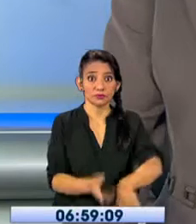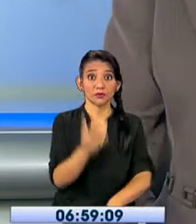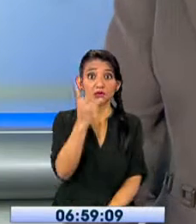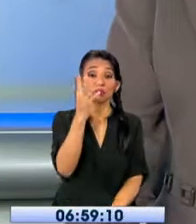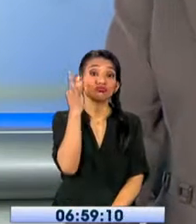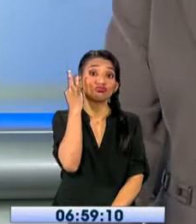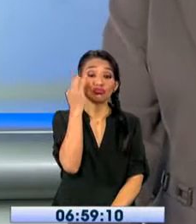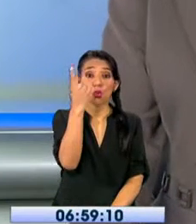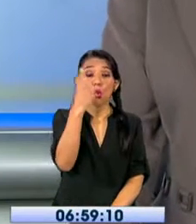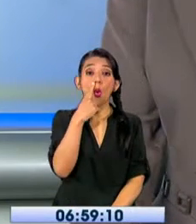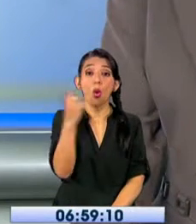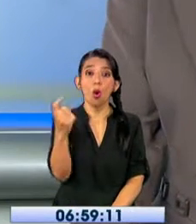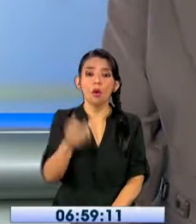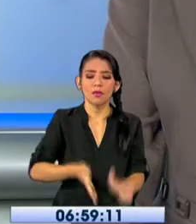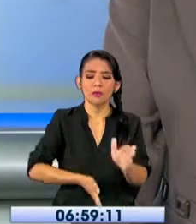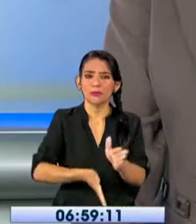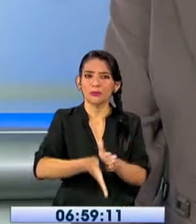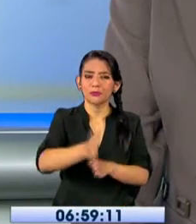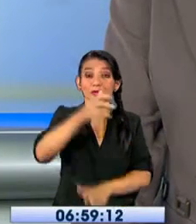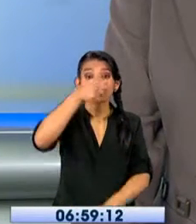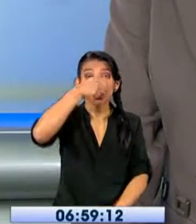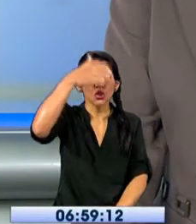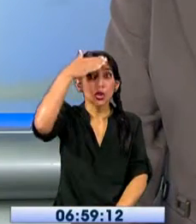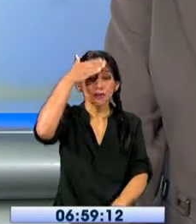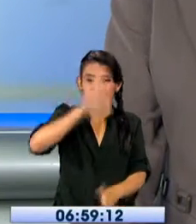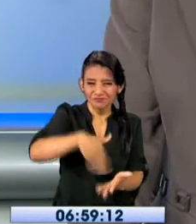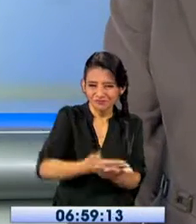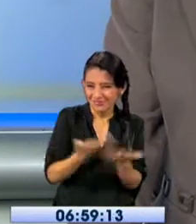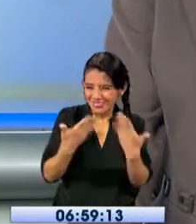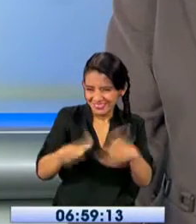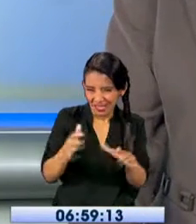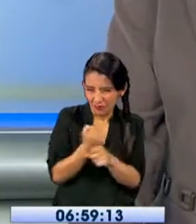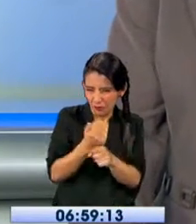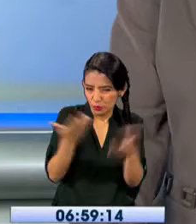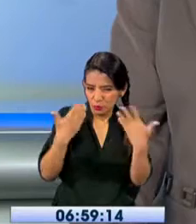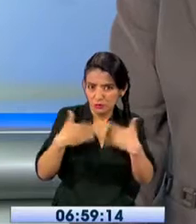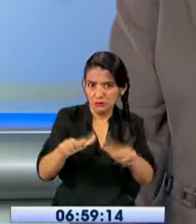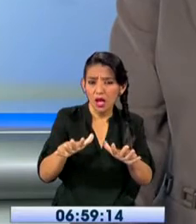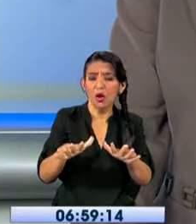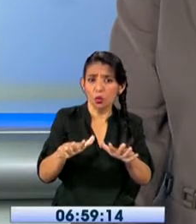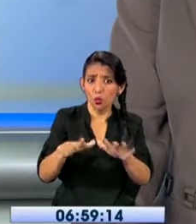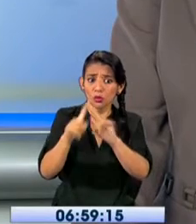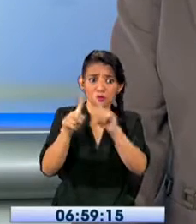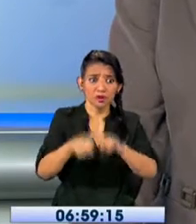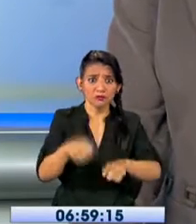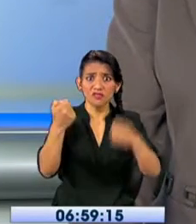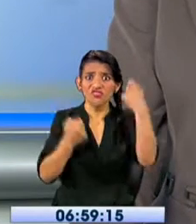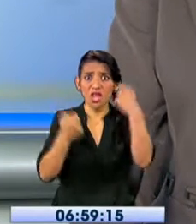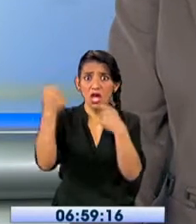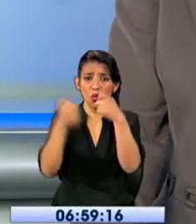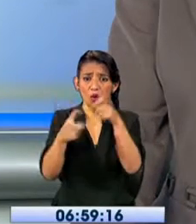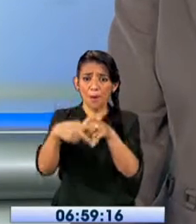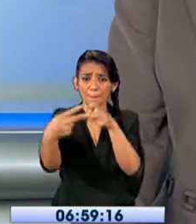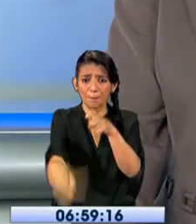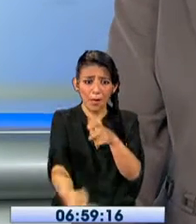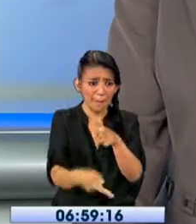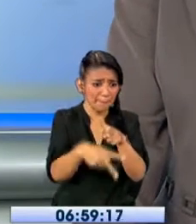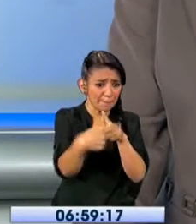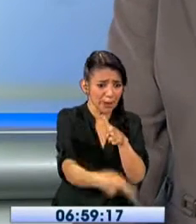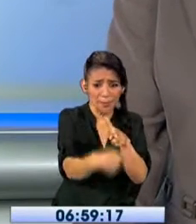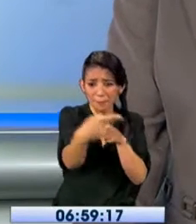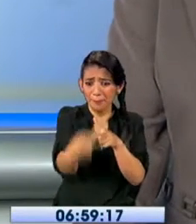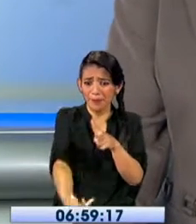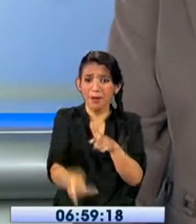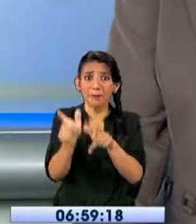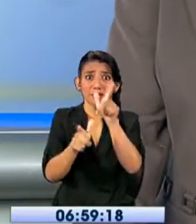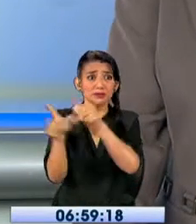que cruzaban la vía Santo Domingo Quinindé para regresar a sus hogares luego de la jornada laboral fueron arrollados por más de un vehículo. Varias personas presenciaron